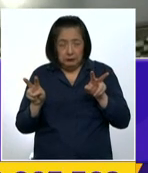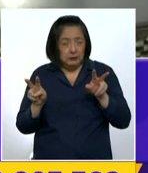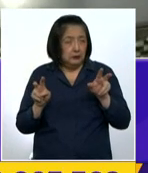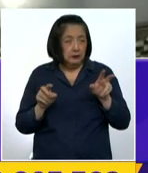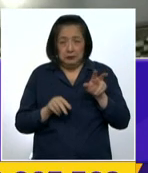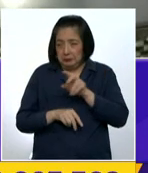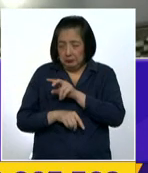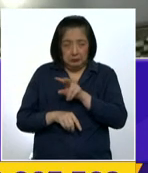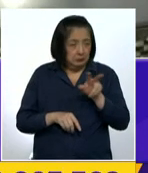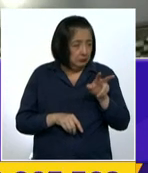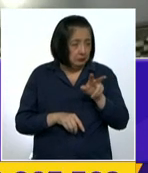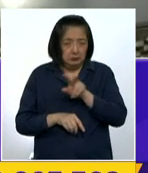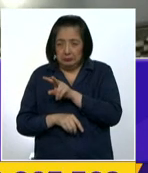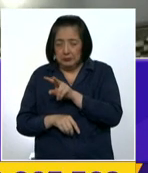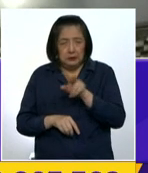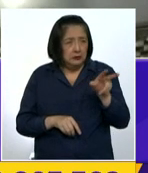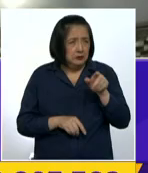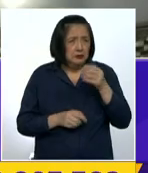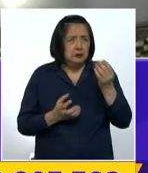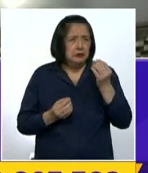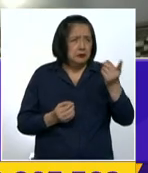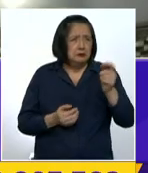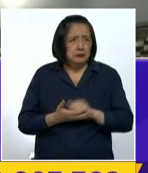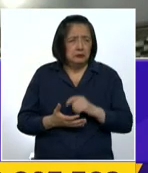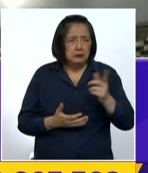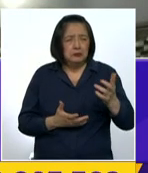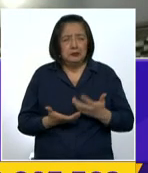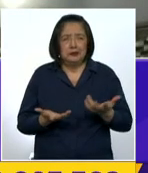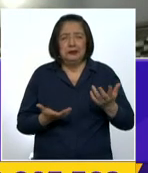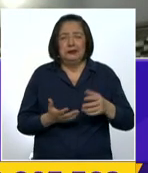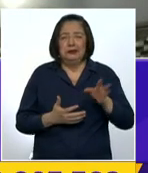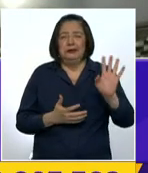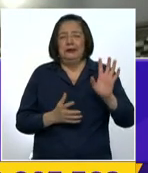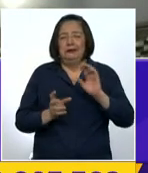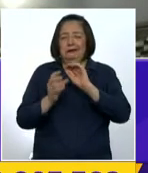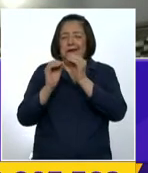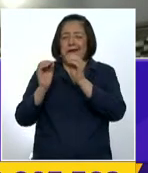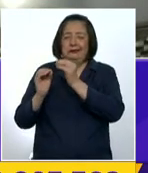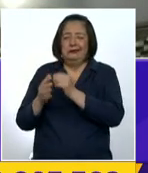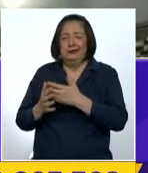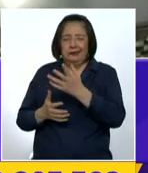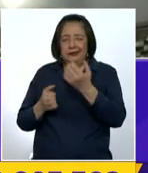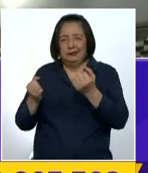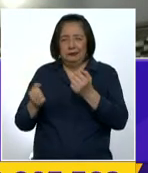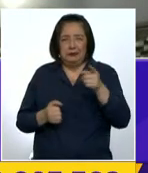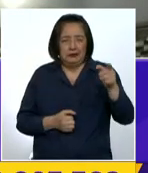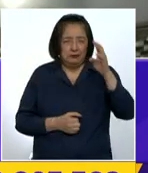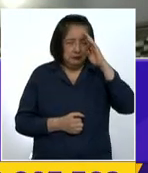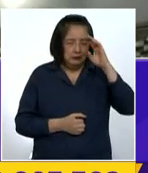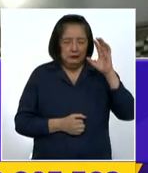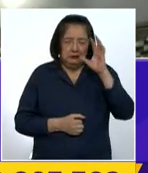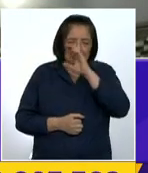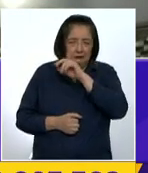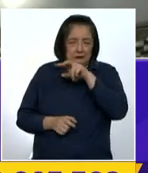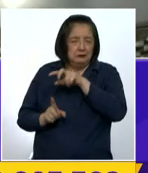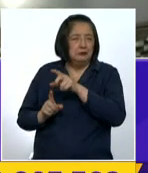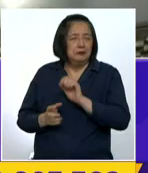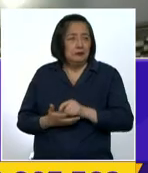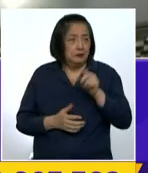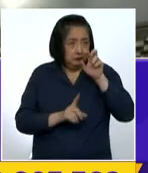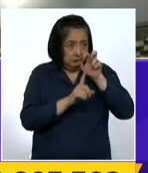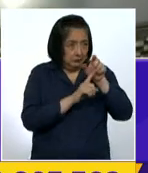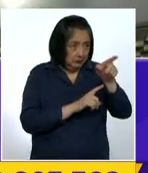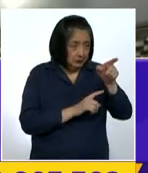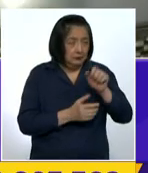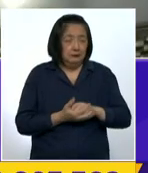con claridad cómo estos delincuentes intentaron manipular el vehículo para despistar a la policía. Ahí lo tienen claramente. En